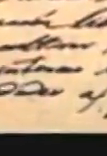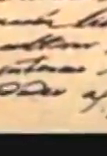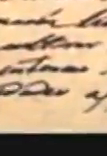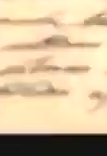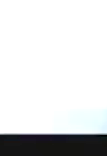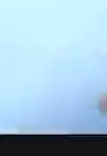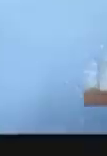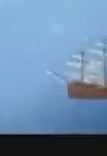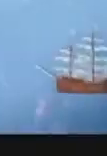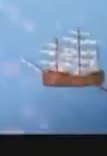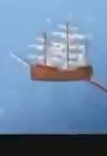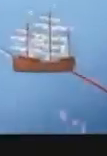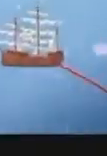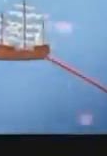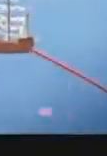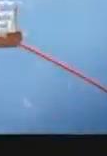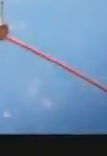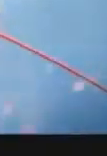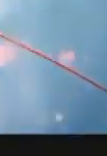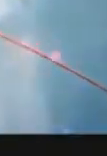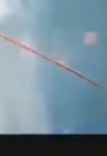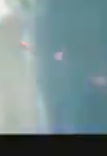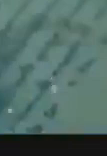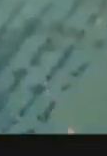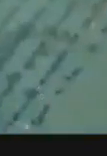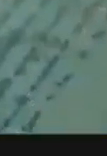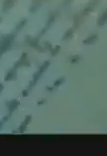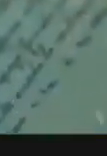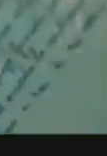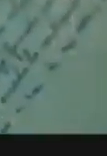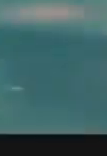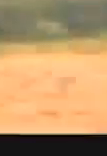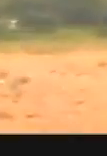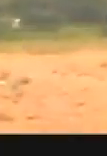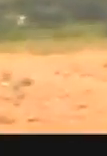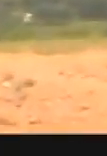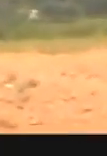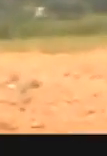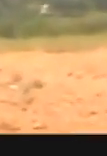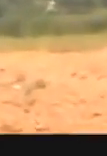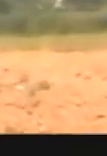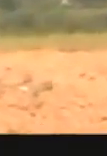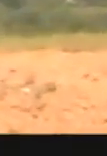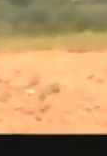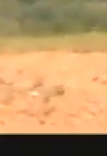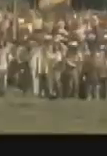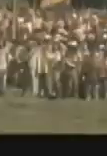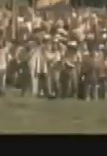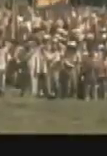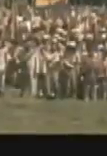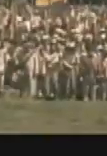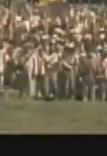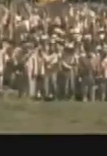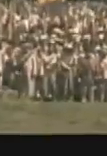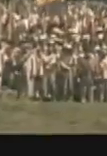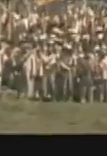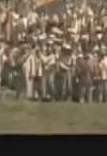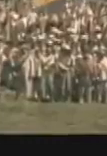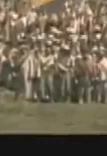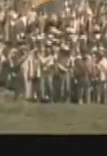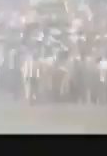6 de septiembre, estamos conmemorando la Carta de Jamaica. Carta que significó el balance histórico